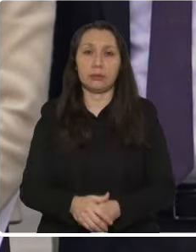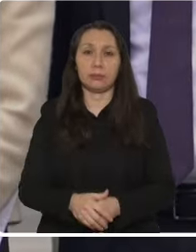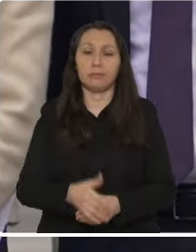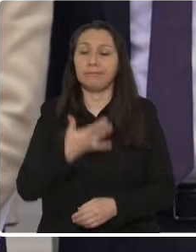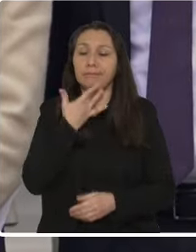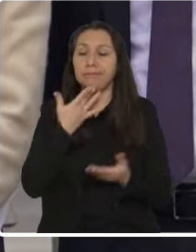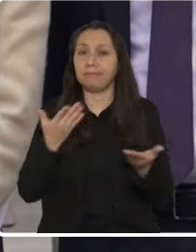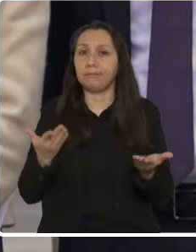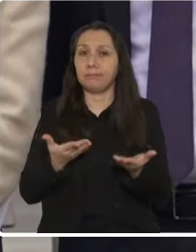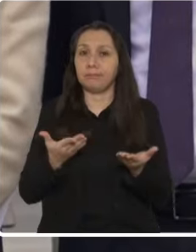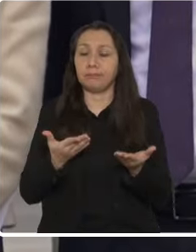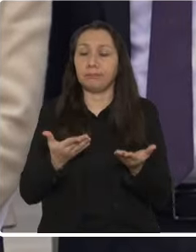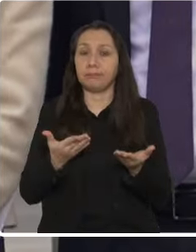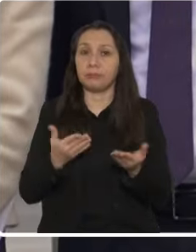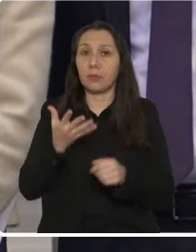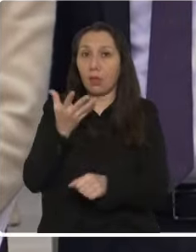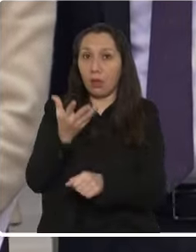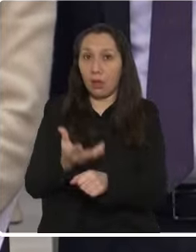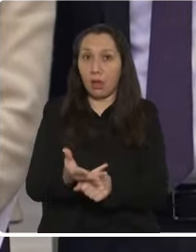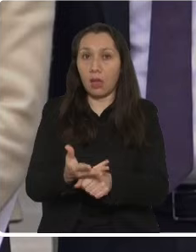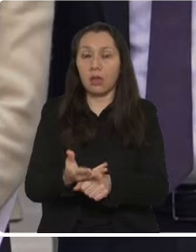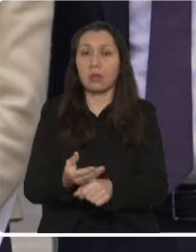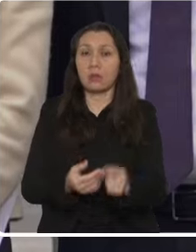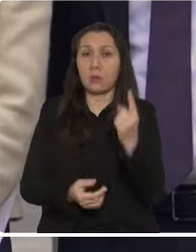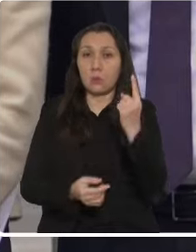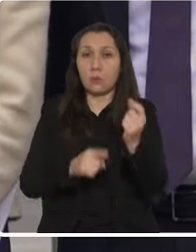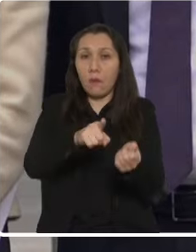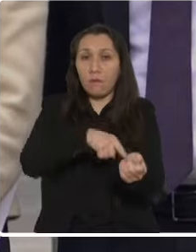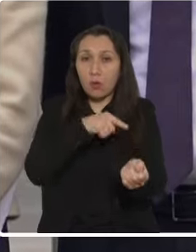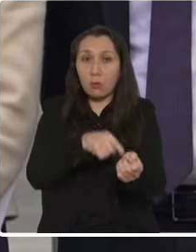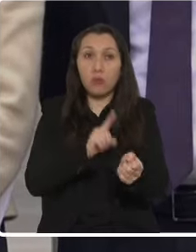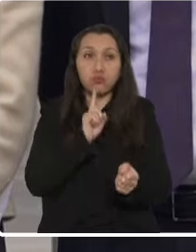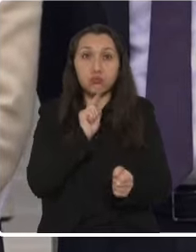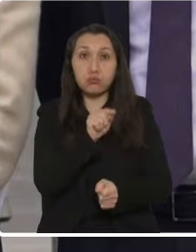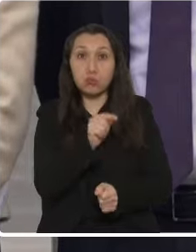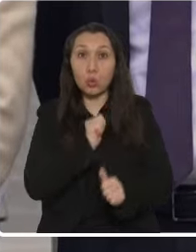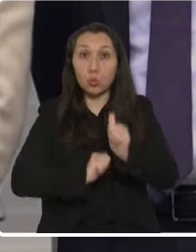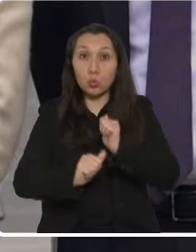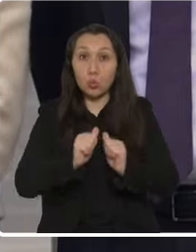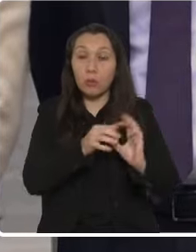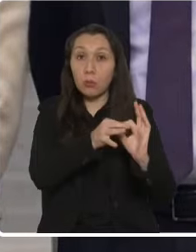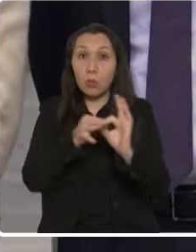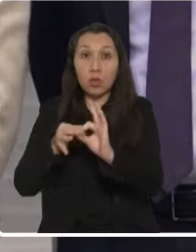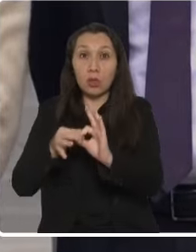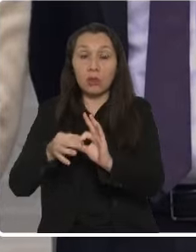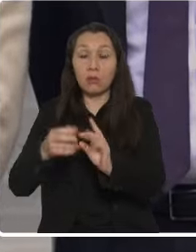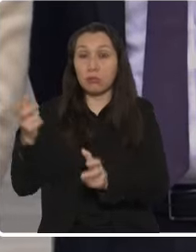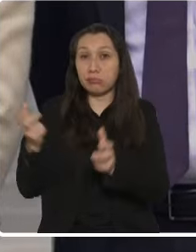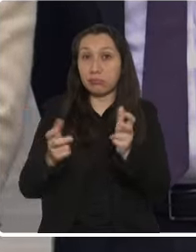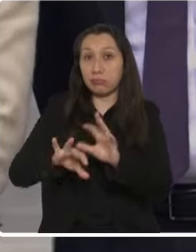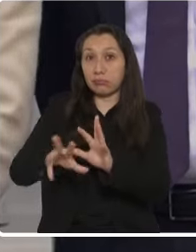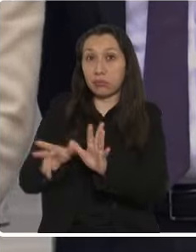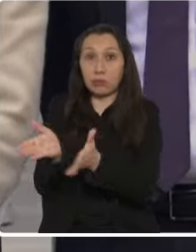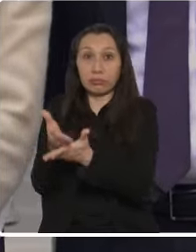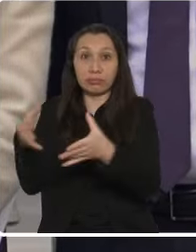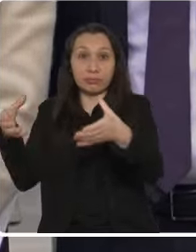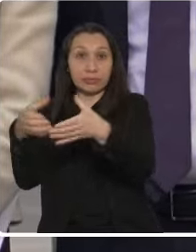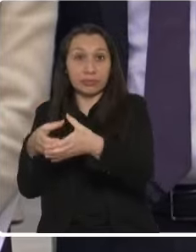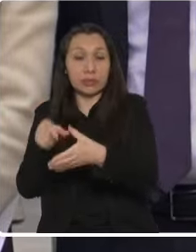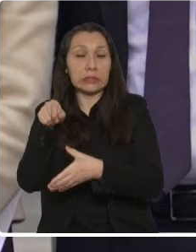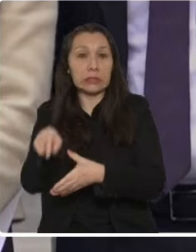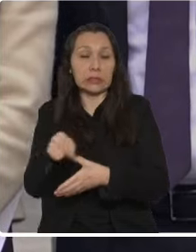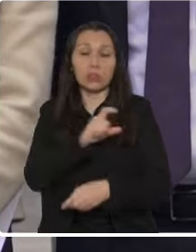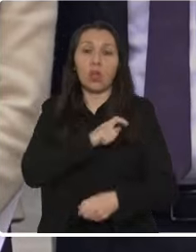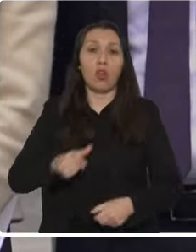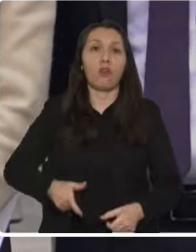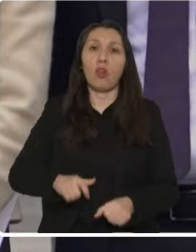porque mientras exista una familia que esté sufriendo producto de la delincuencia y el crimen organizado, como gobierno